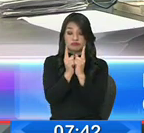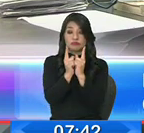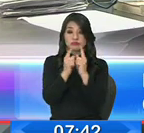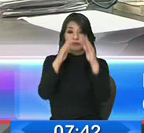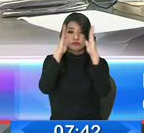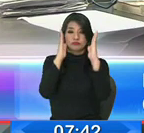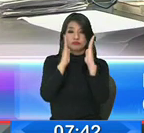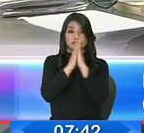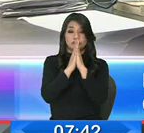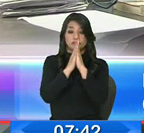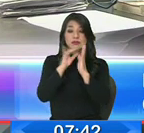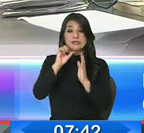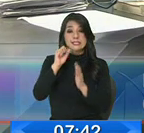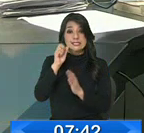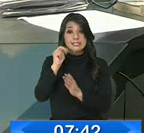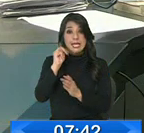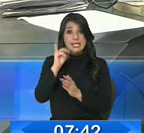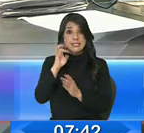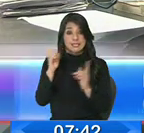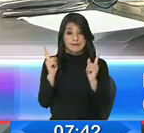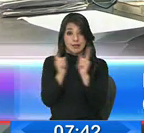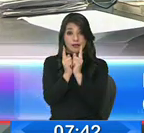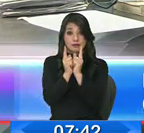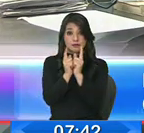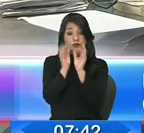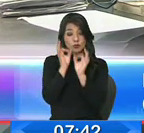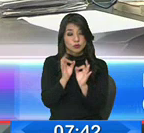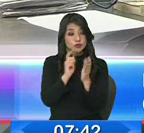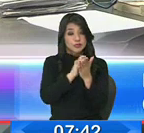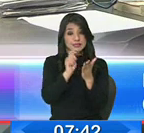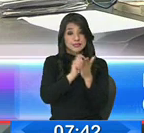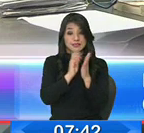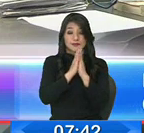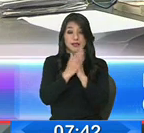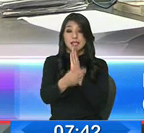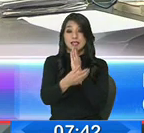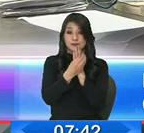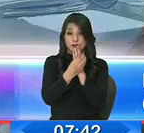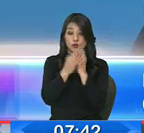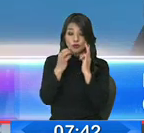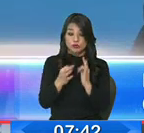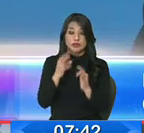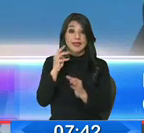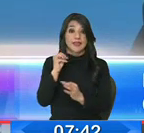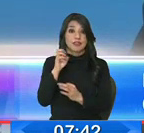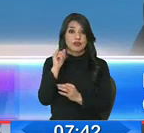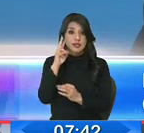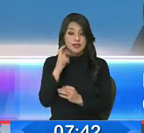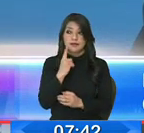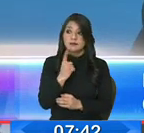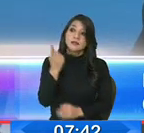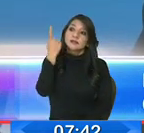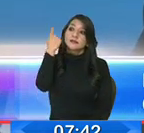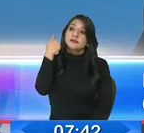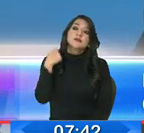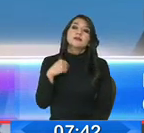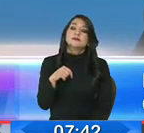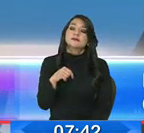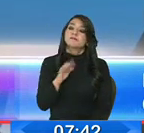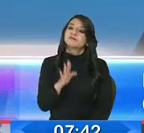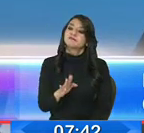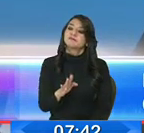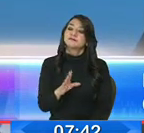de San Esteban, cuando escribió el libro de Agonía del Cristianismo, que a él le decepcionaba mucho la mediocridad